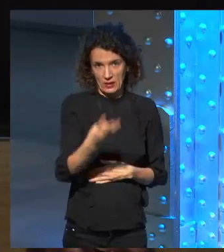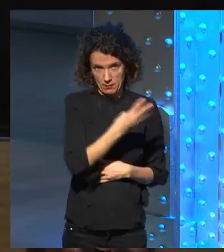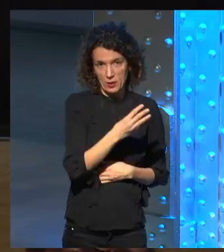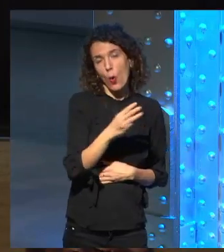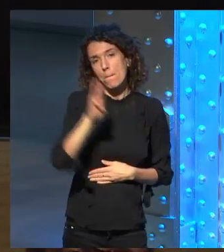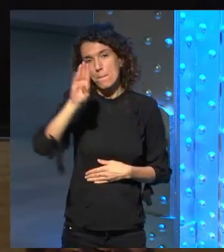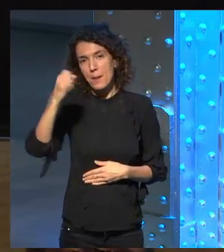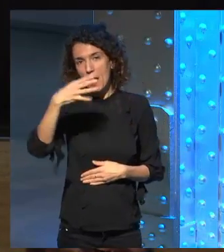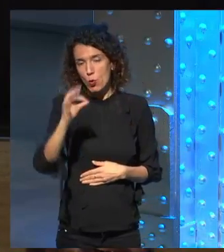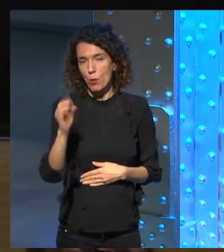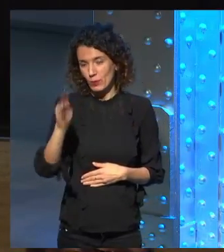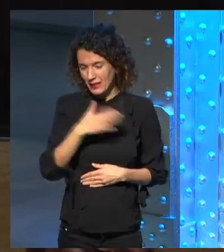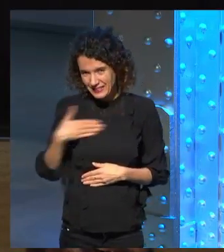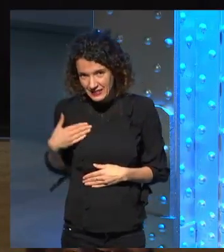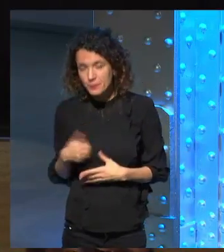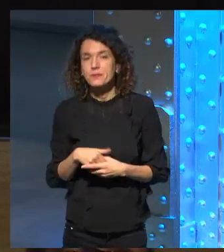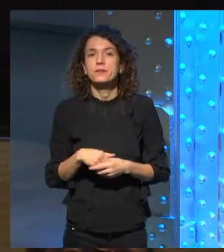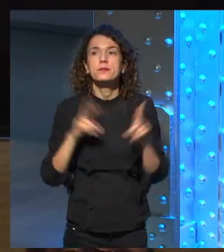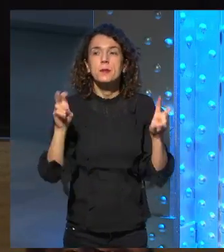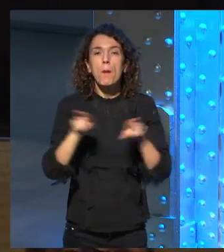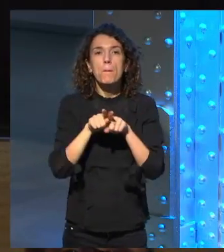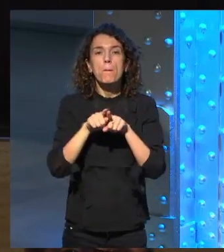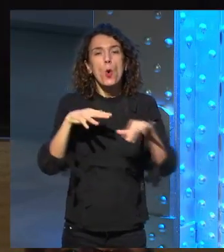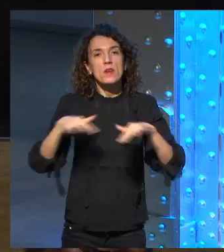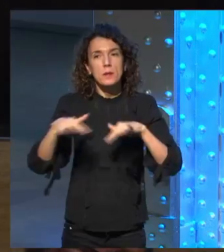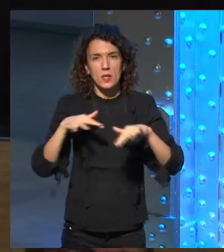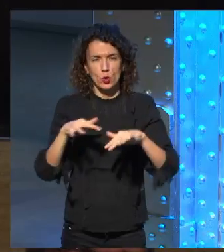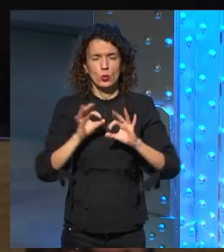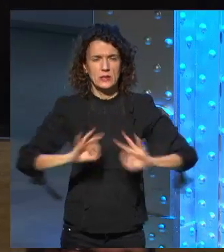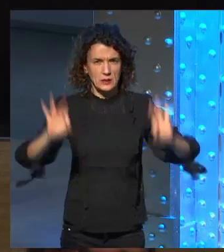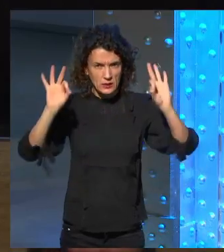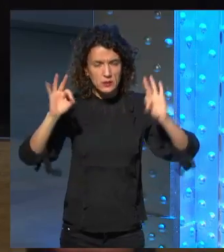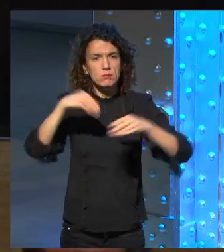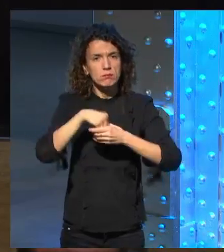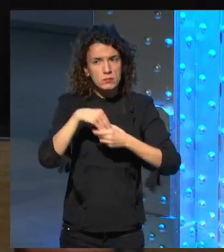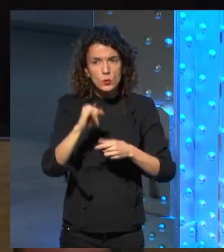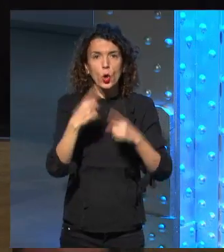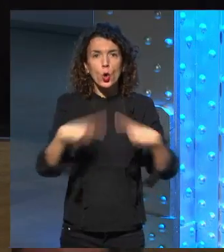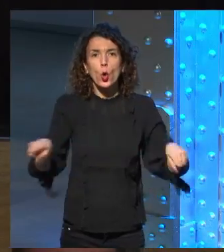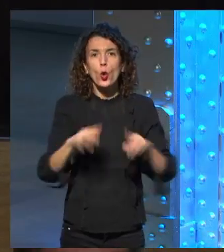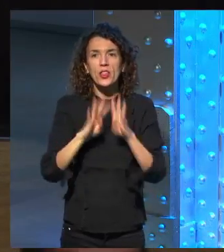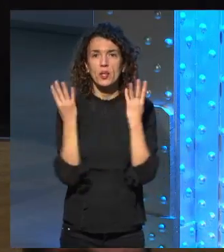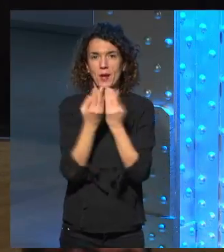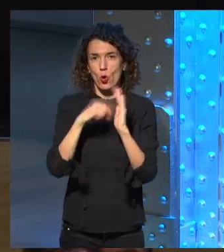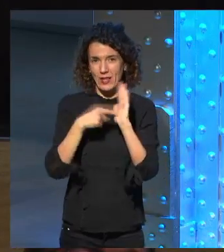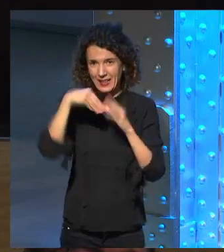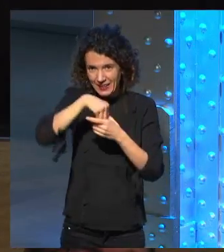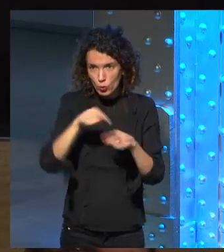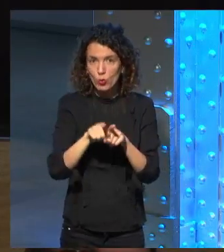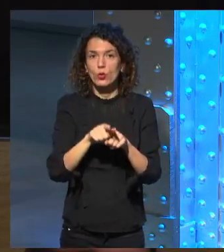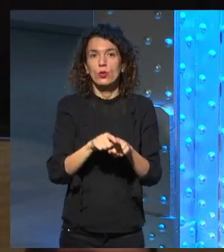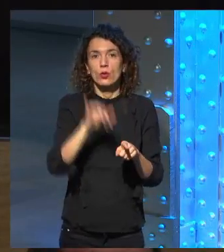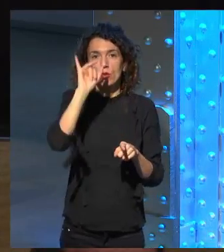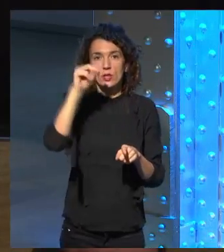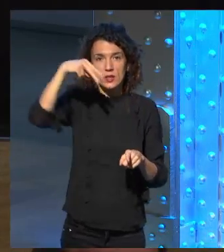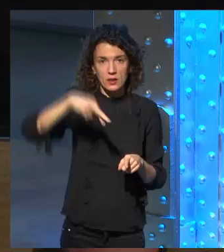Pablo concretamente una cosa, sobre un movimiento concreto del concierto para orquesta, que es el intermezzo,